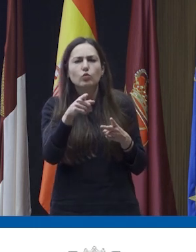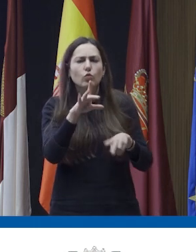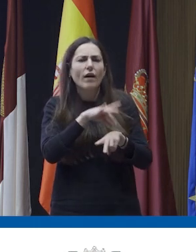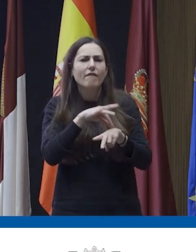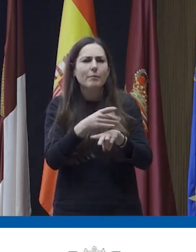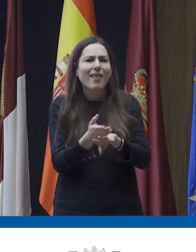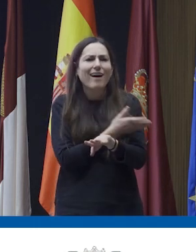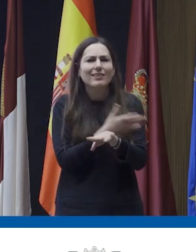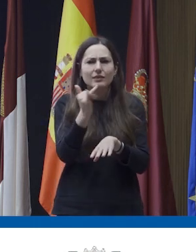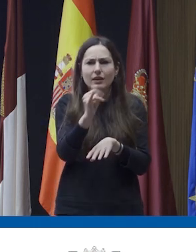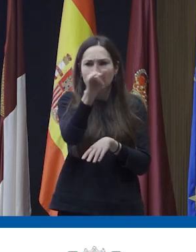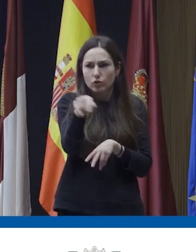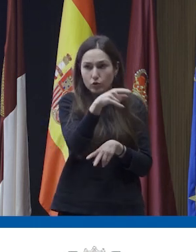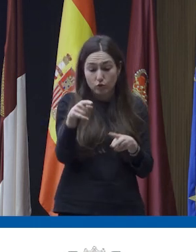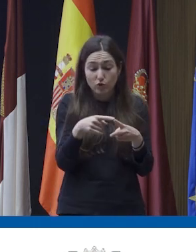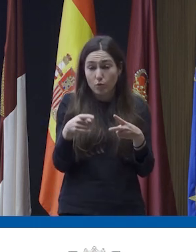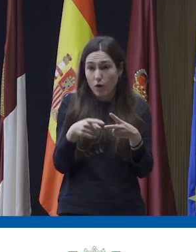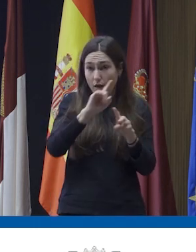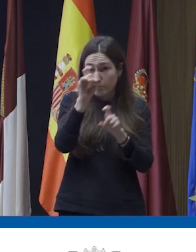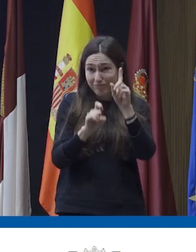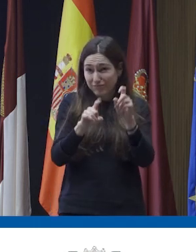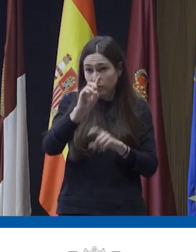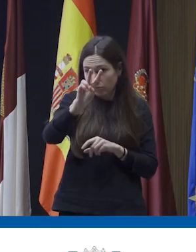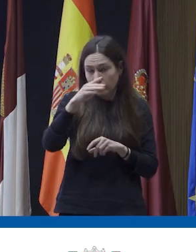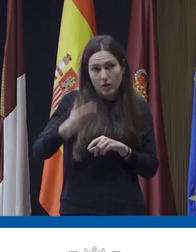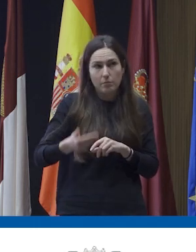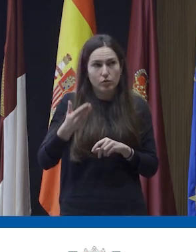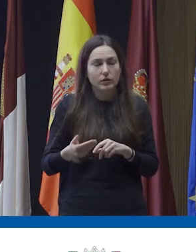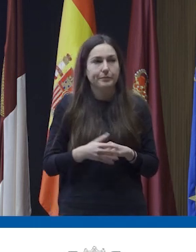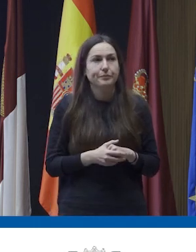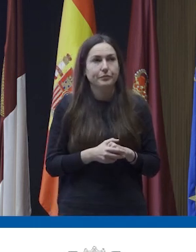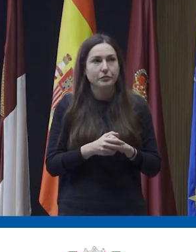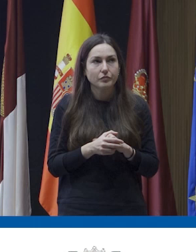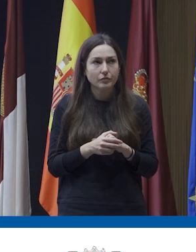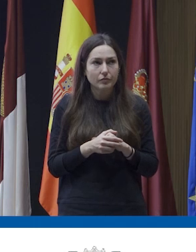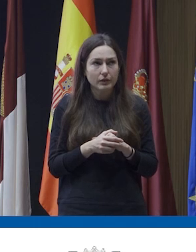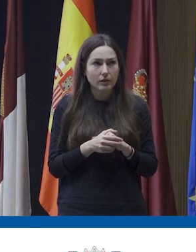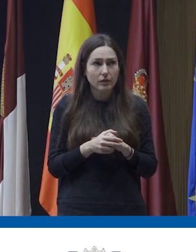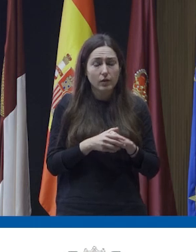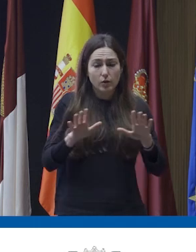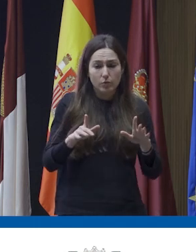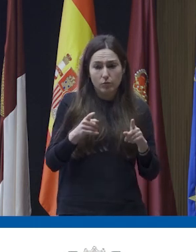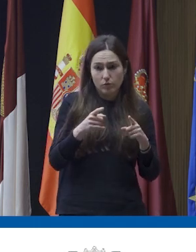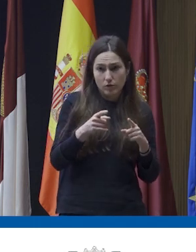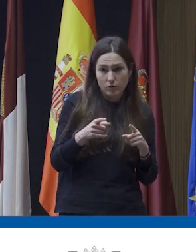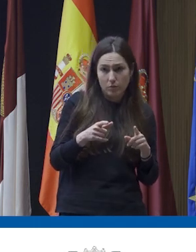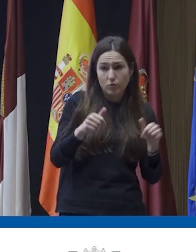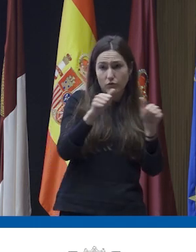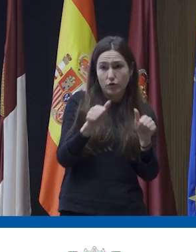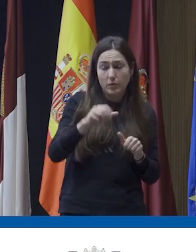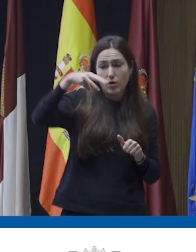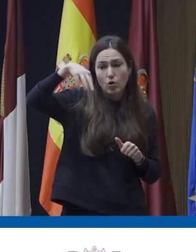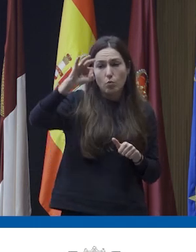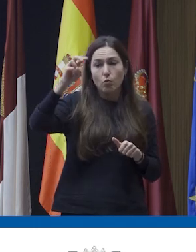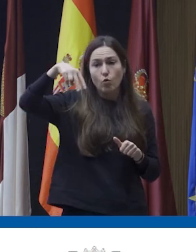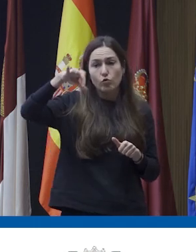el uso de una lente multifocal, ¿vale? Entonces, tenemos las lentes, por un lado, las lentes monofocales, que están diseñadas para